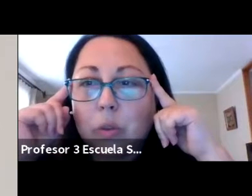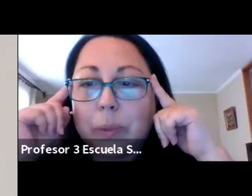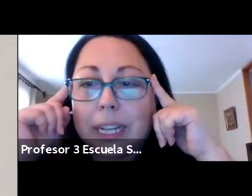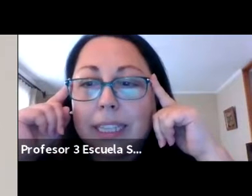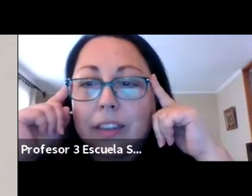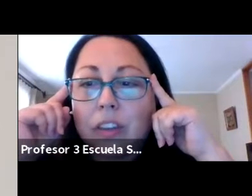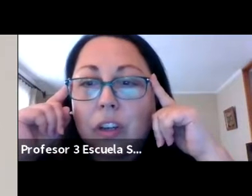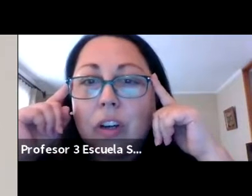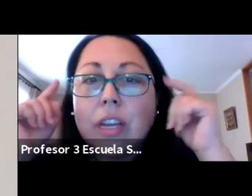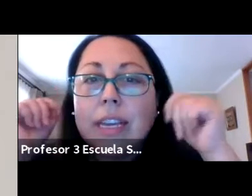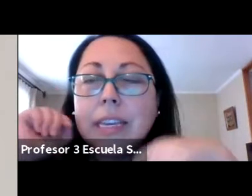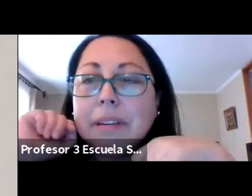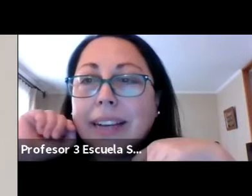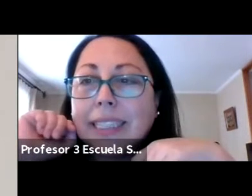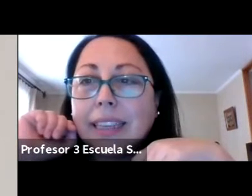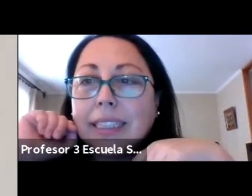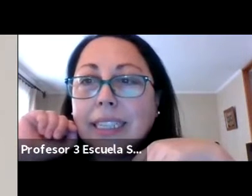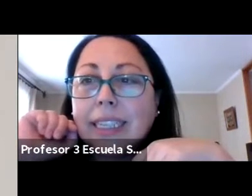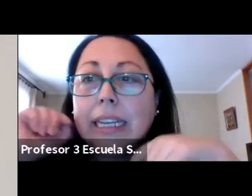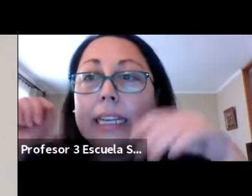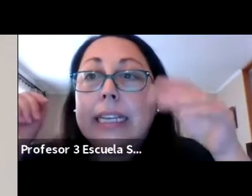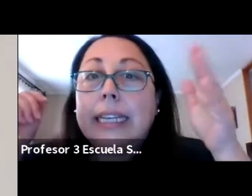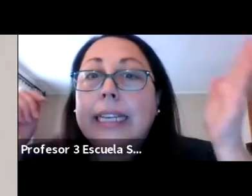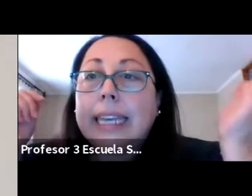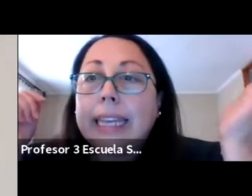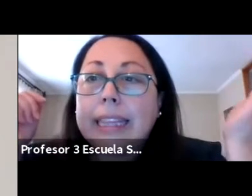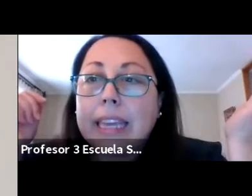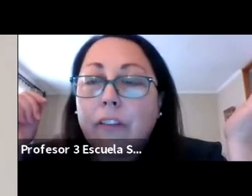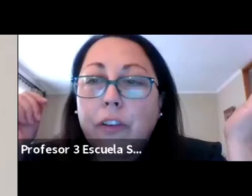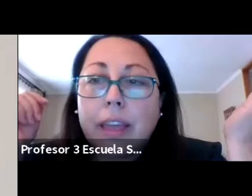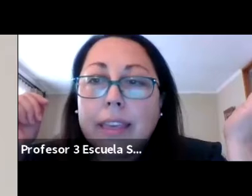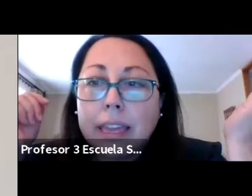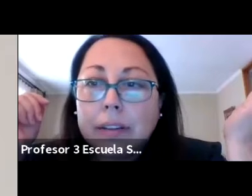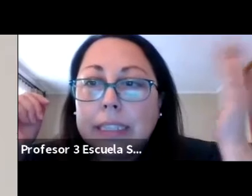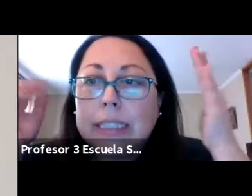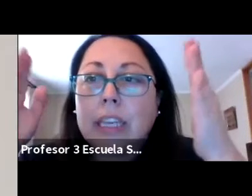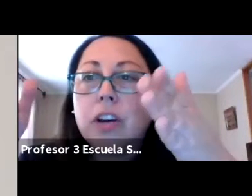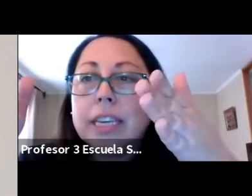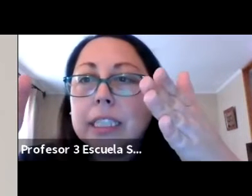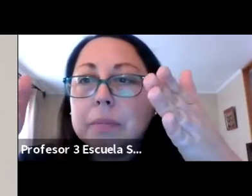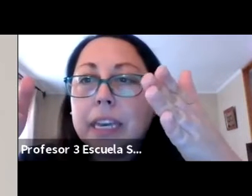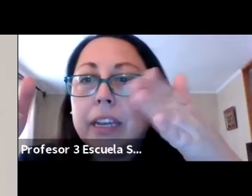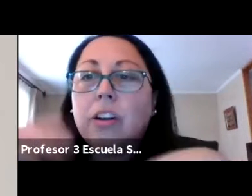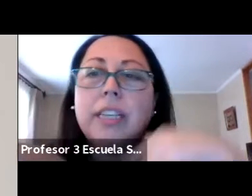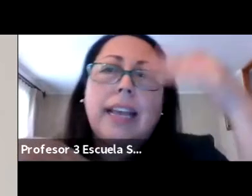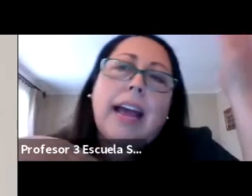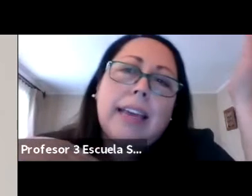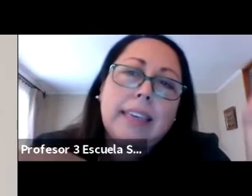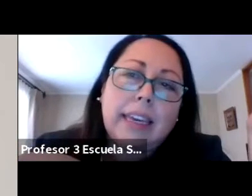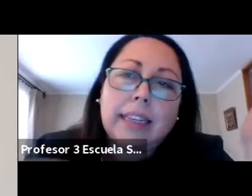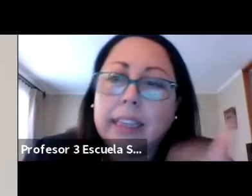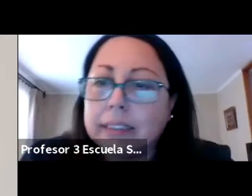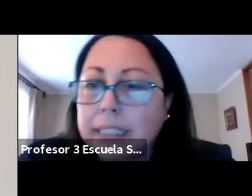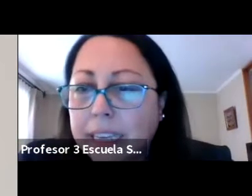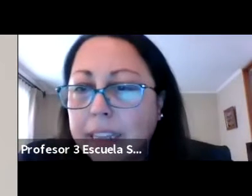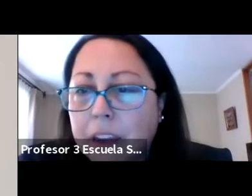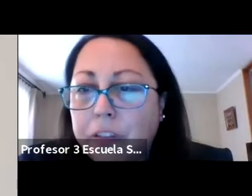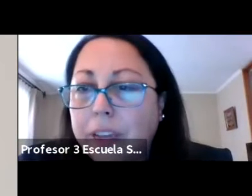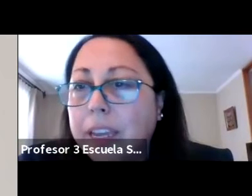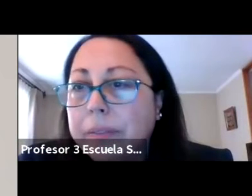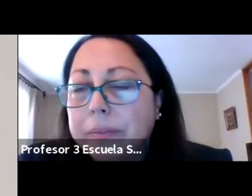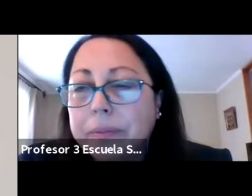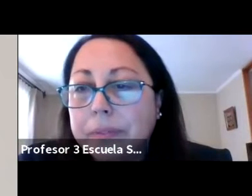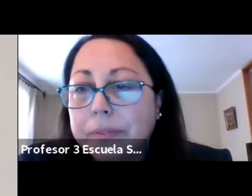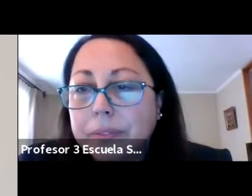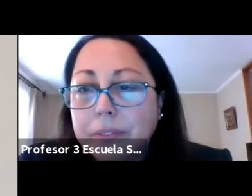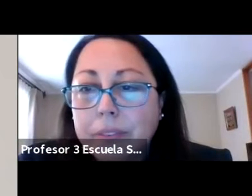así súper, súper atento. Y me vas a decir... ¿Qué día fue ayer? Si hoy es miércoles, ayer, Henry, ¿qué día